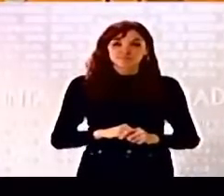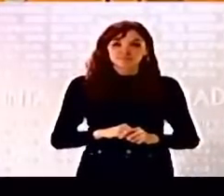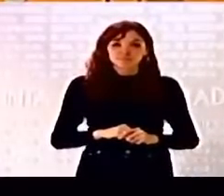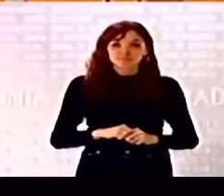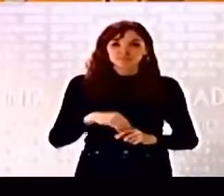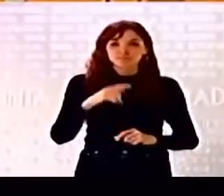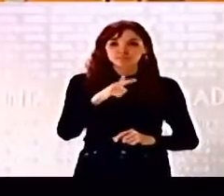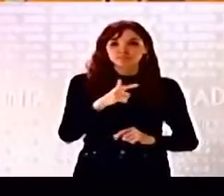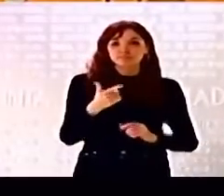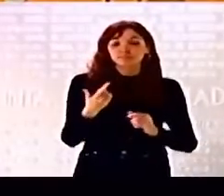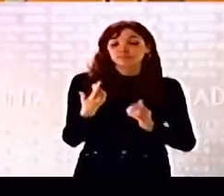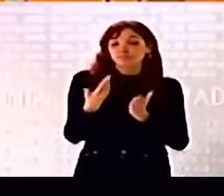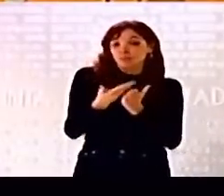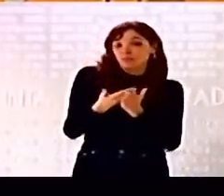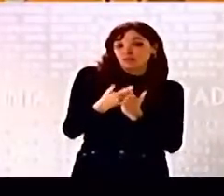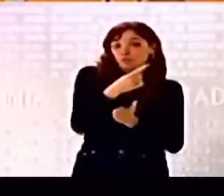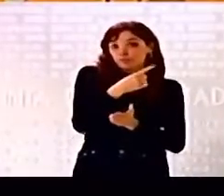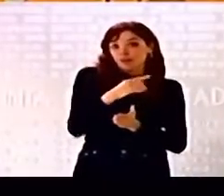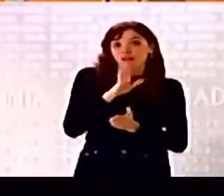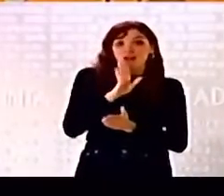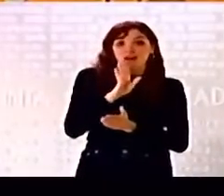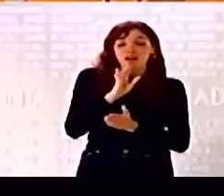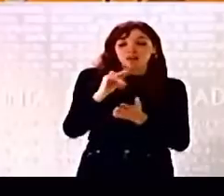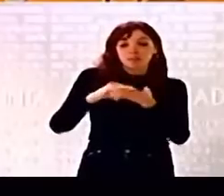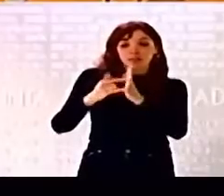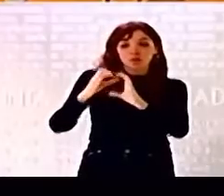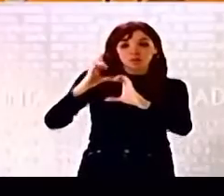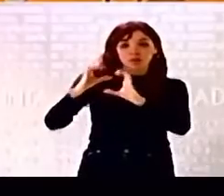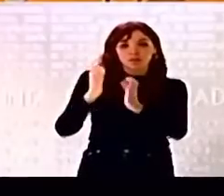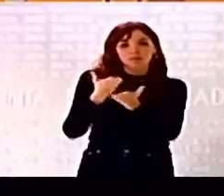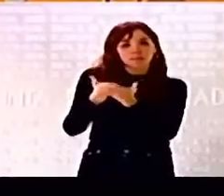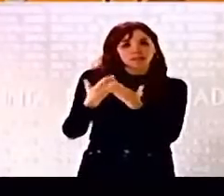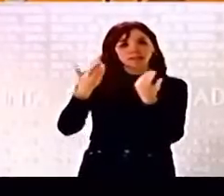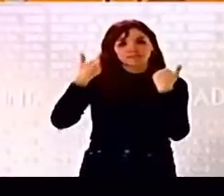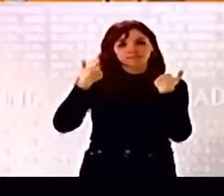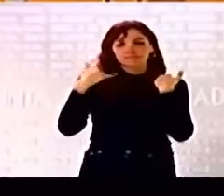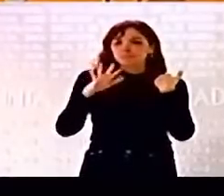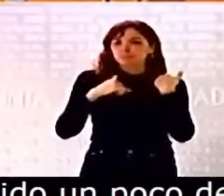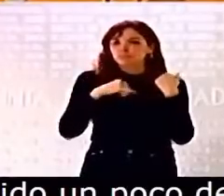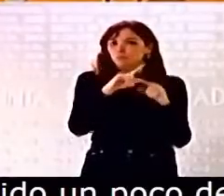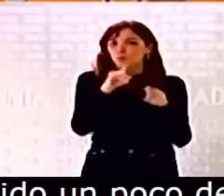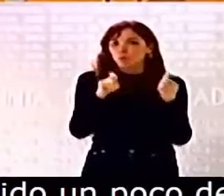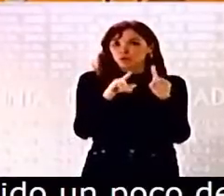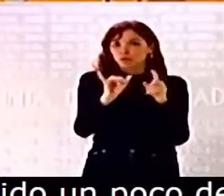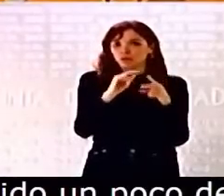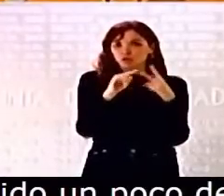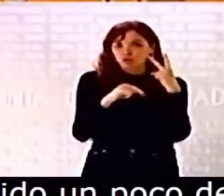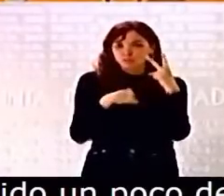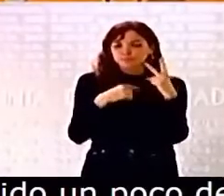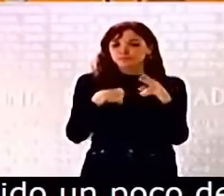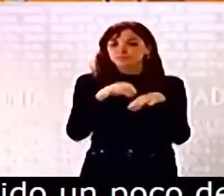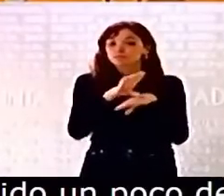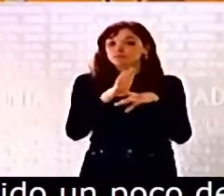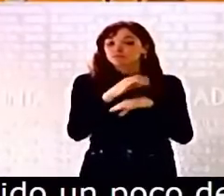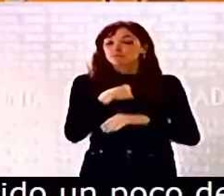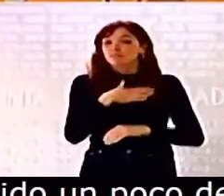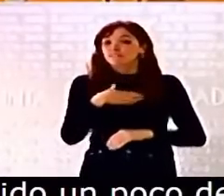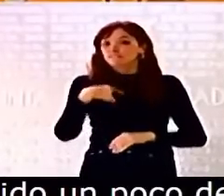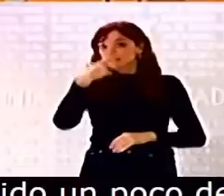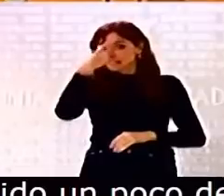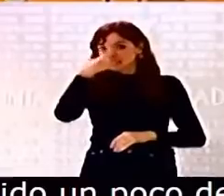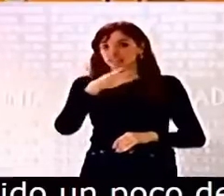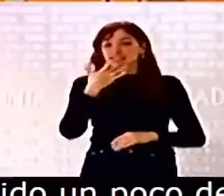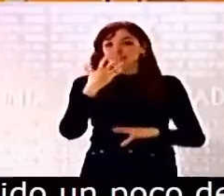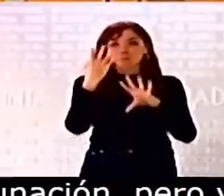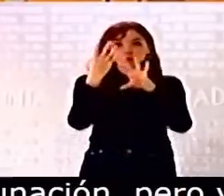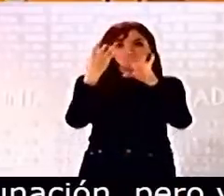de responsabilidad a los medios en cuanto al plan de vacunación, pero yo tengo dos preguntas. Consejero, yo quería saber si hay un